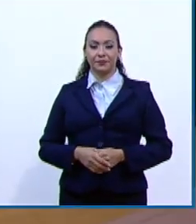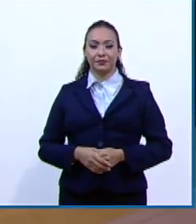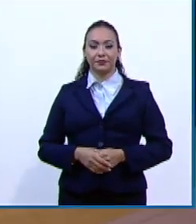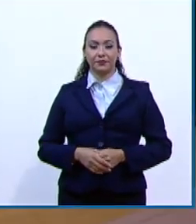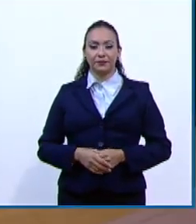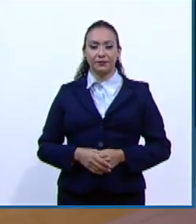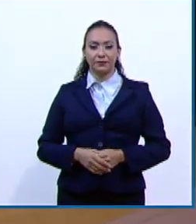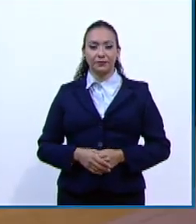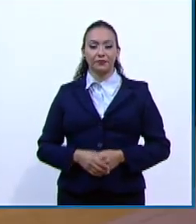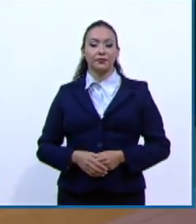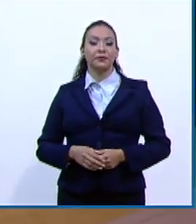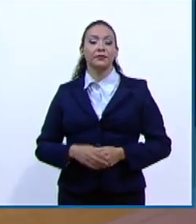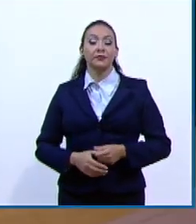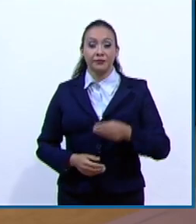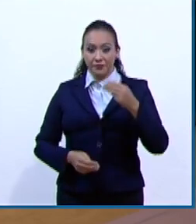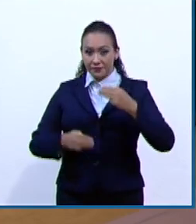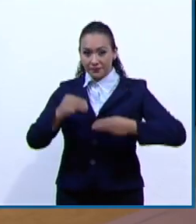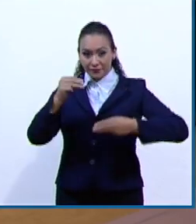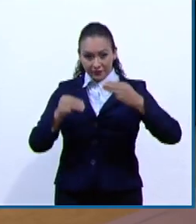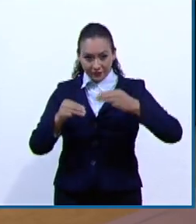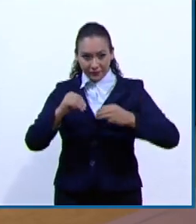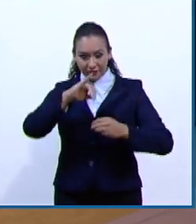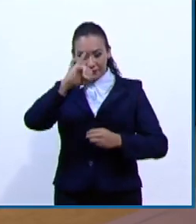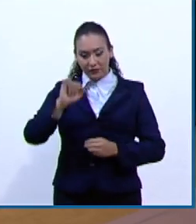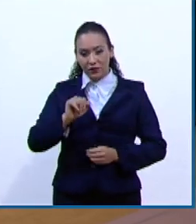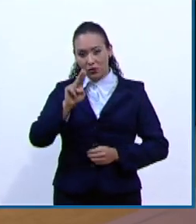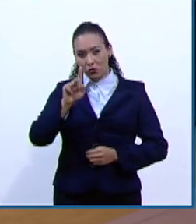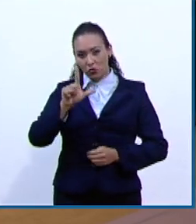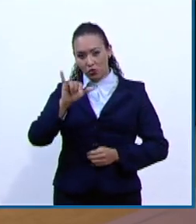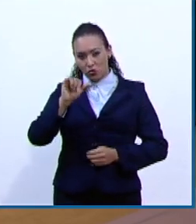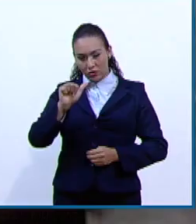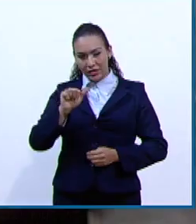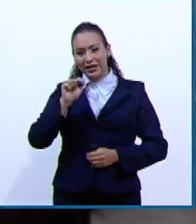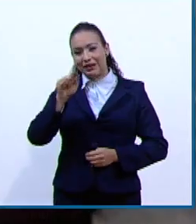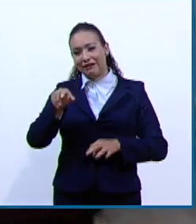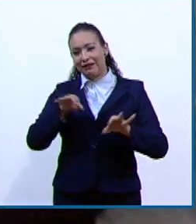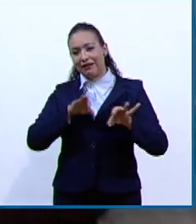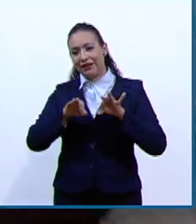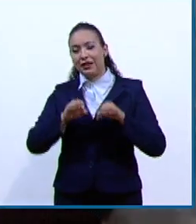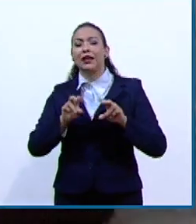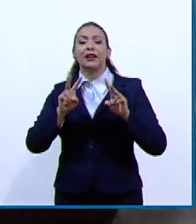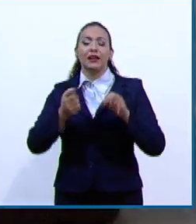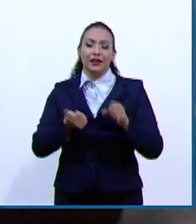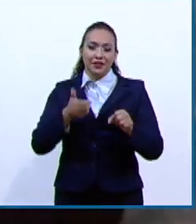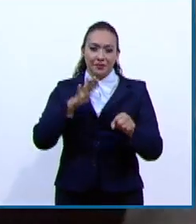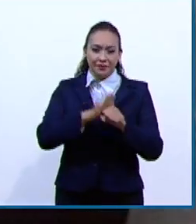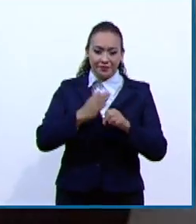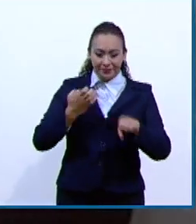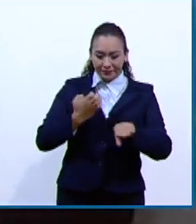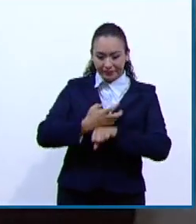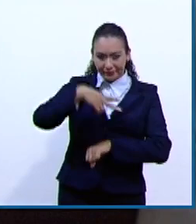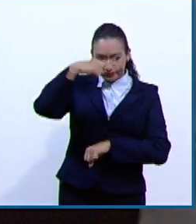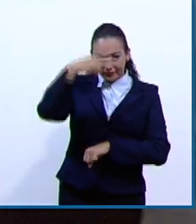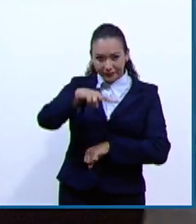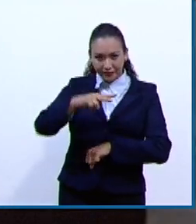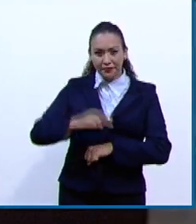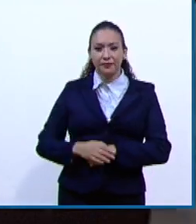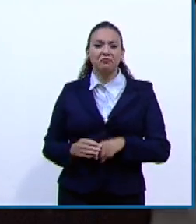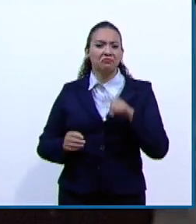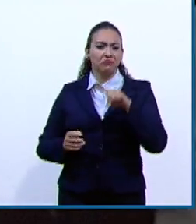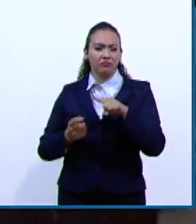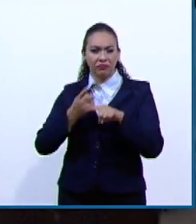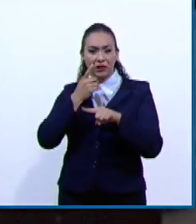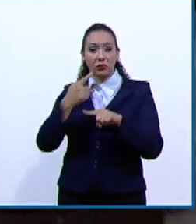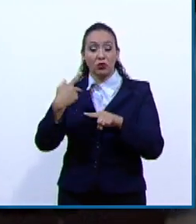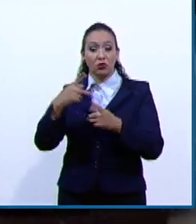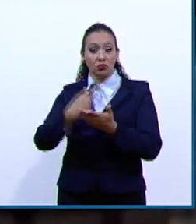La magistrada Julia María del Carmen García González del primer tribunal colegiado en materia administrativa en el Estado de México, cuya plaza